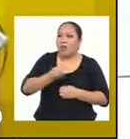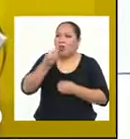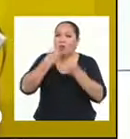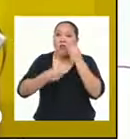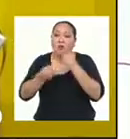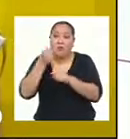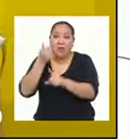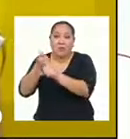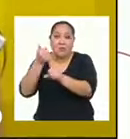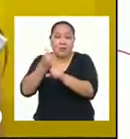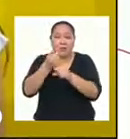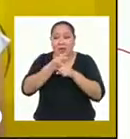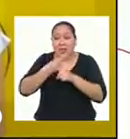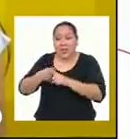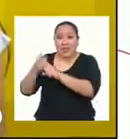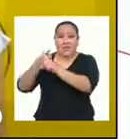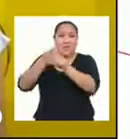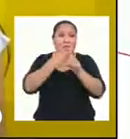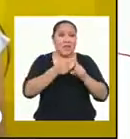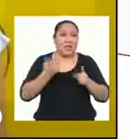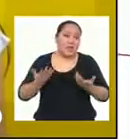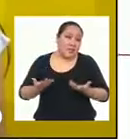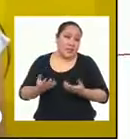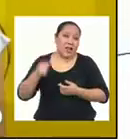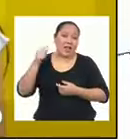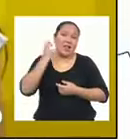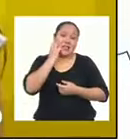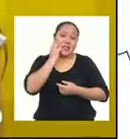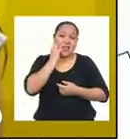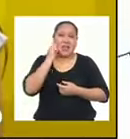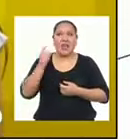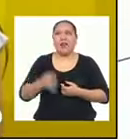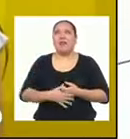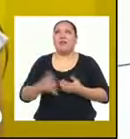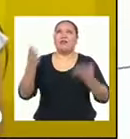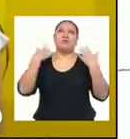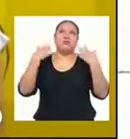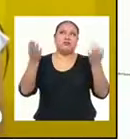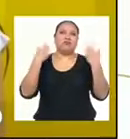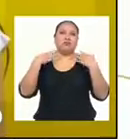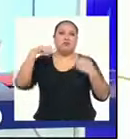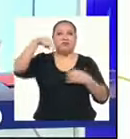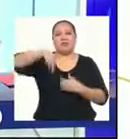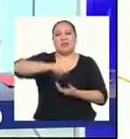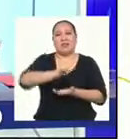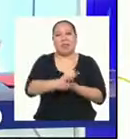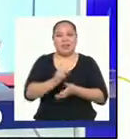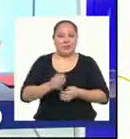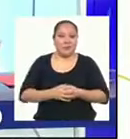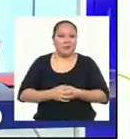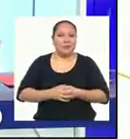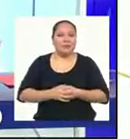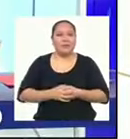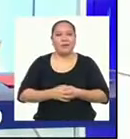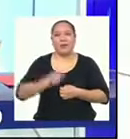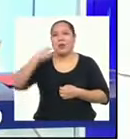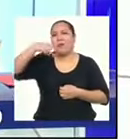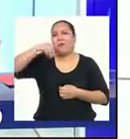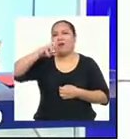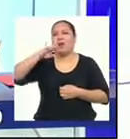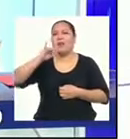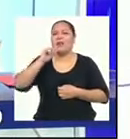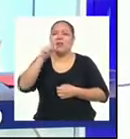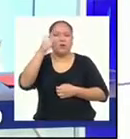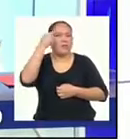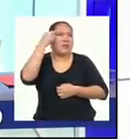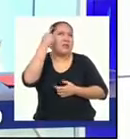platos típicos. Y la diferencia es que en Chiclayo hace mucho más calor que en Lima. Ahora María, ¿tú qué crees